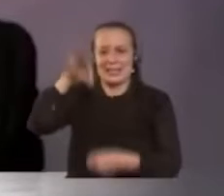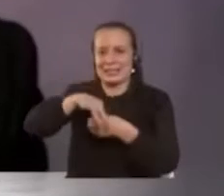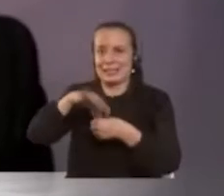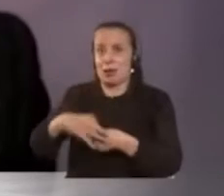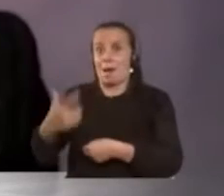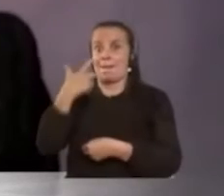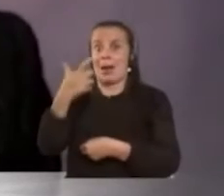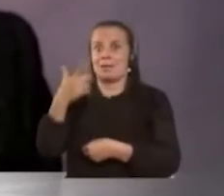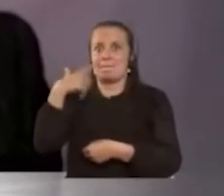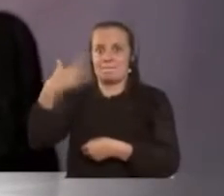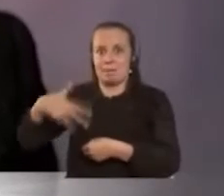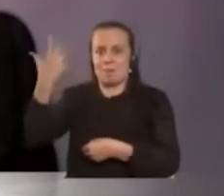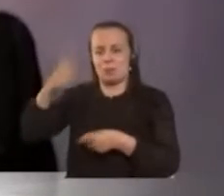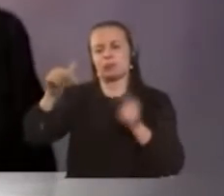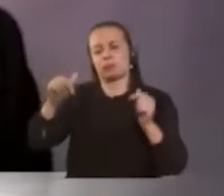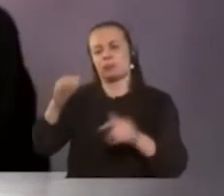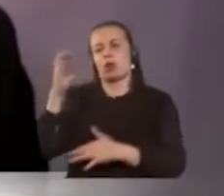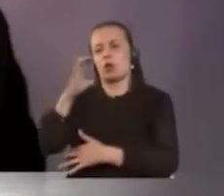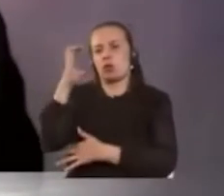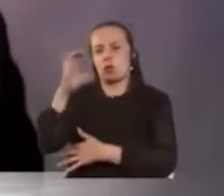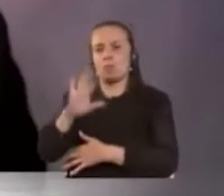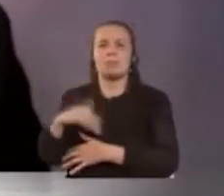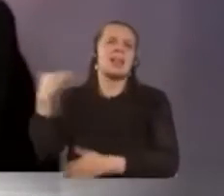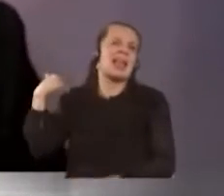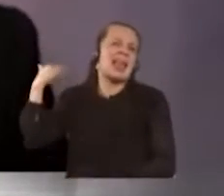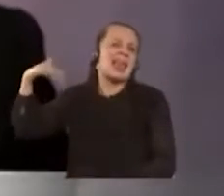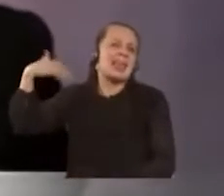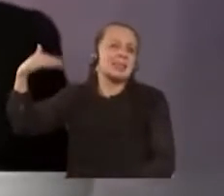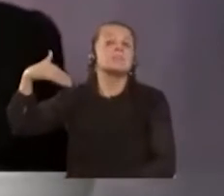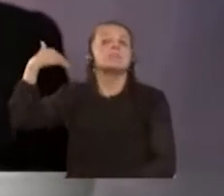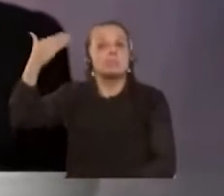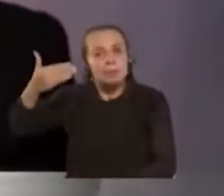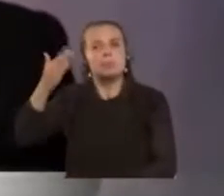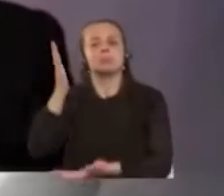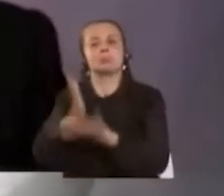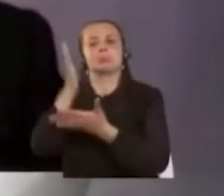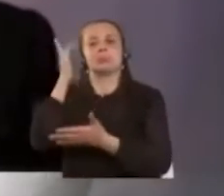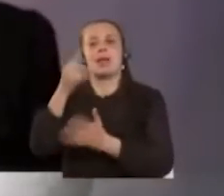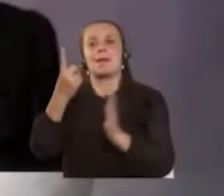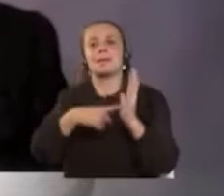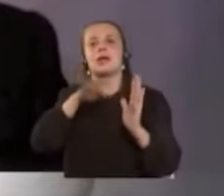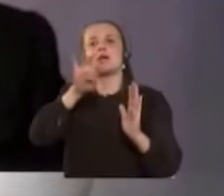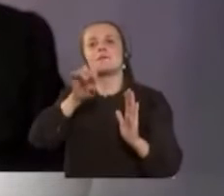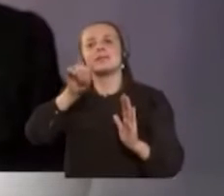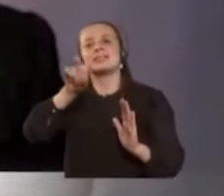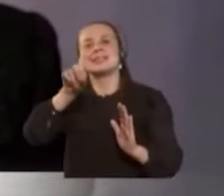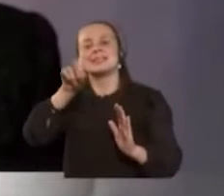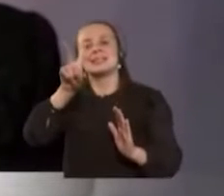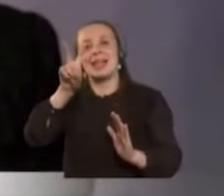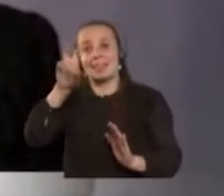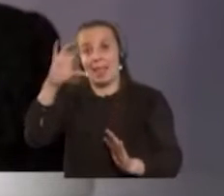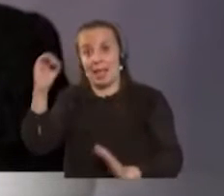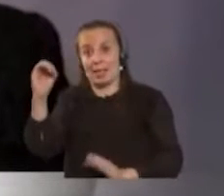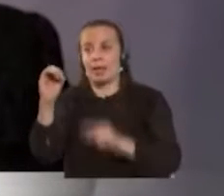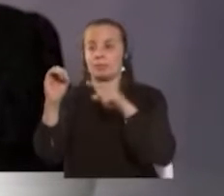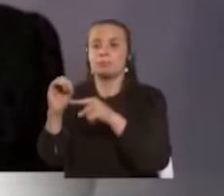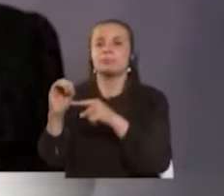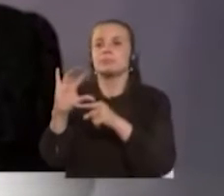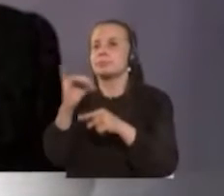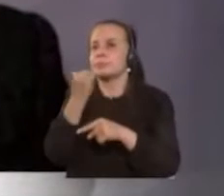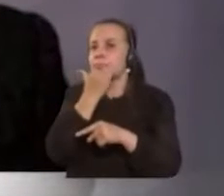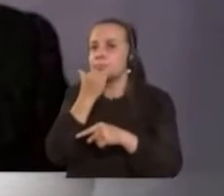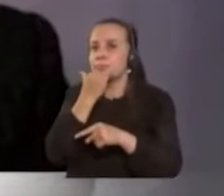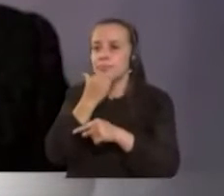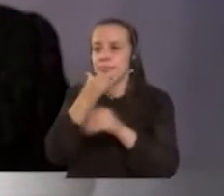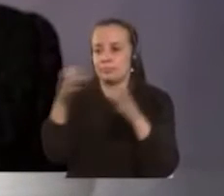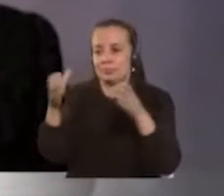gran envergadura que se vio en el país. Después hubo el escándalo de las elecciones de 1970, en las cuales